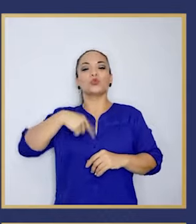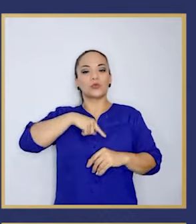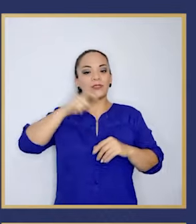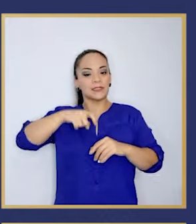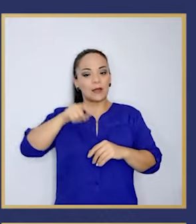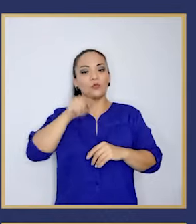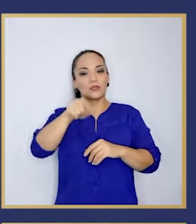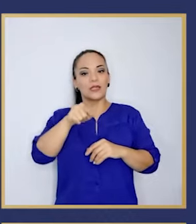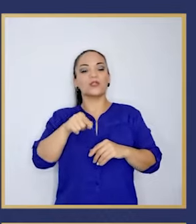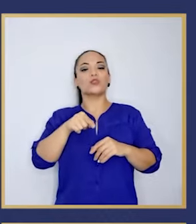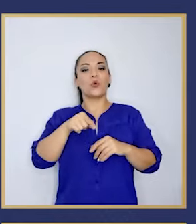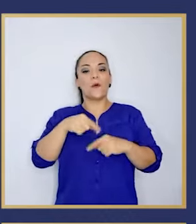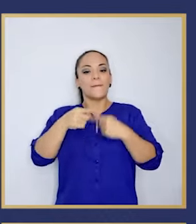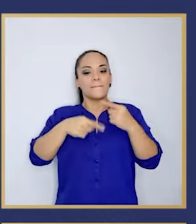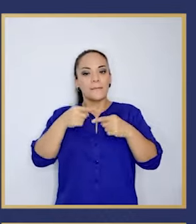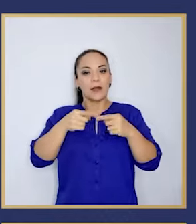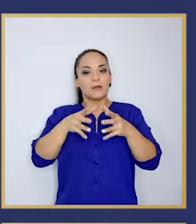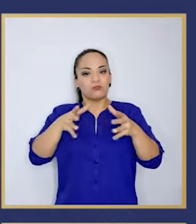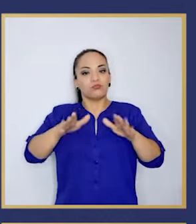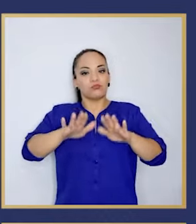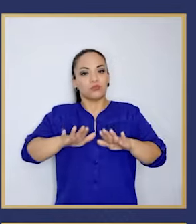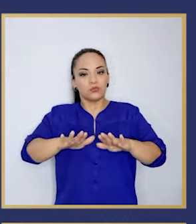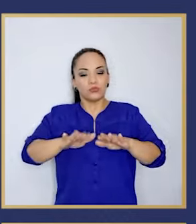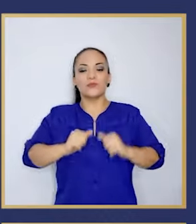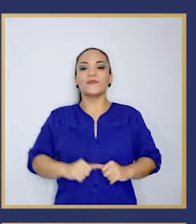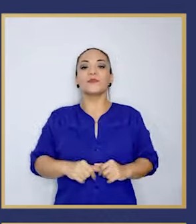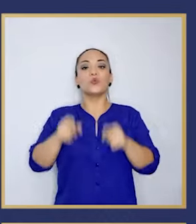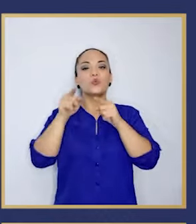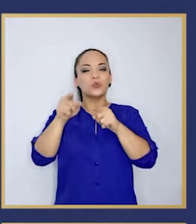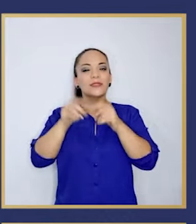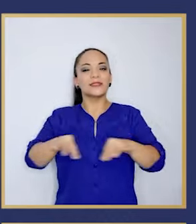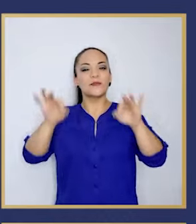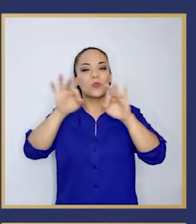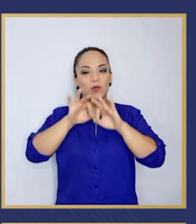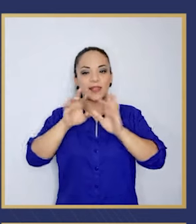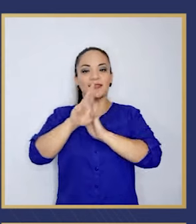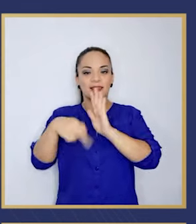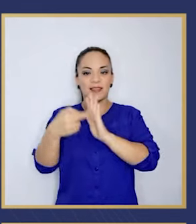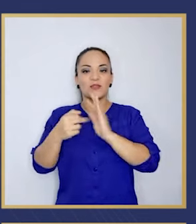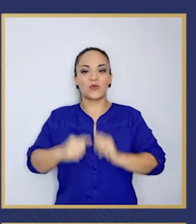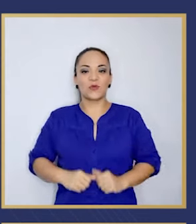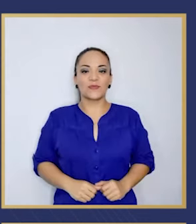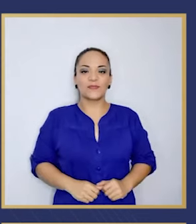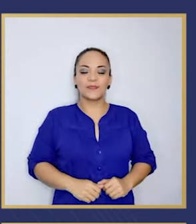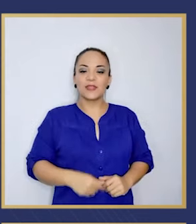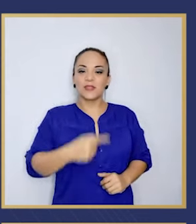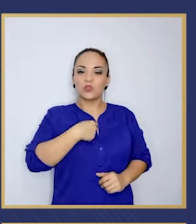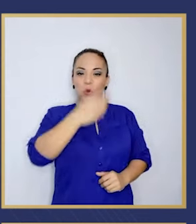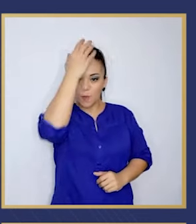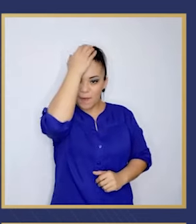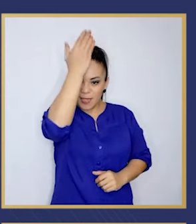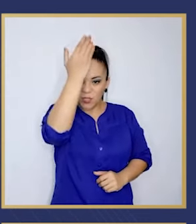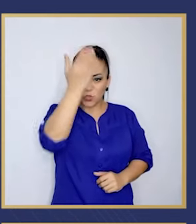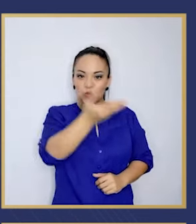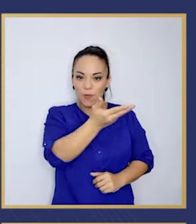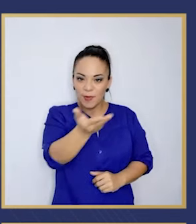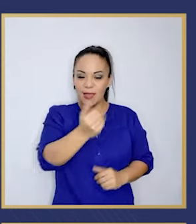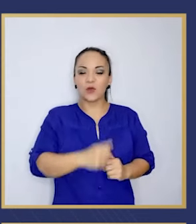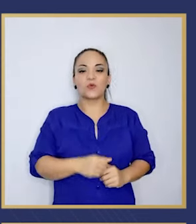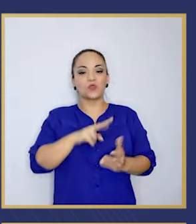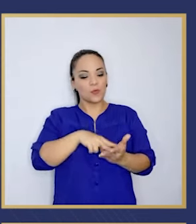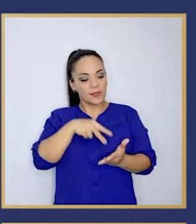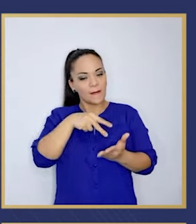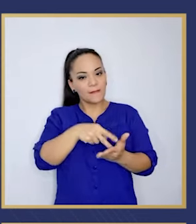tenemos que lograr que el momentum vaya increciendo, y allí usted es una voz fundamental. Me quito el